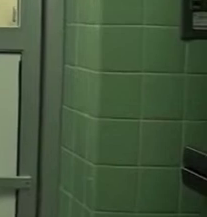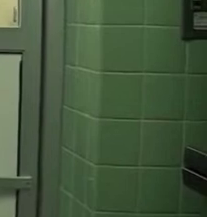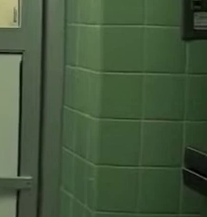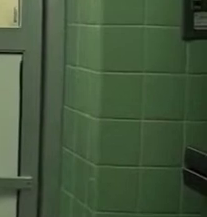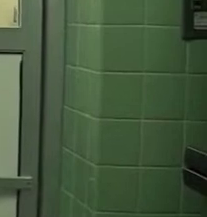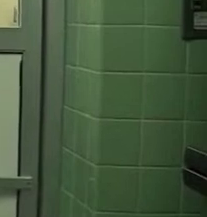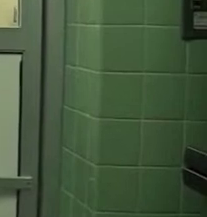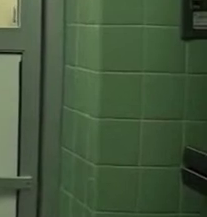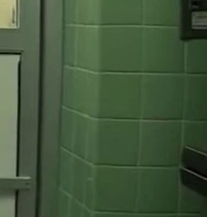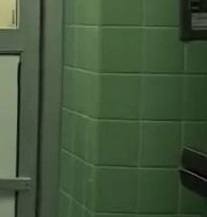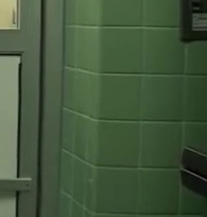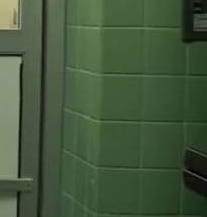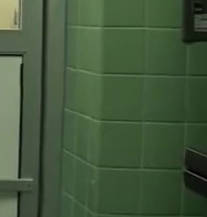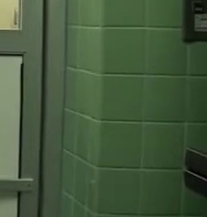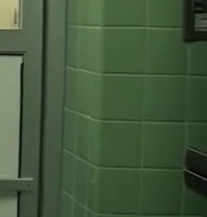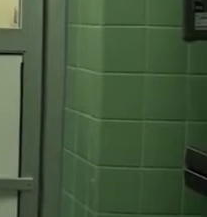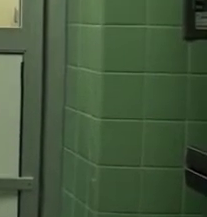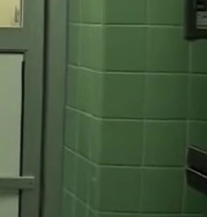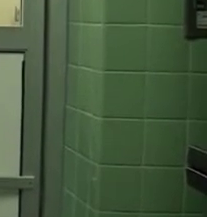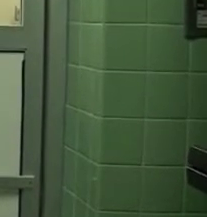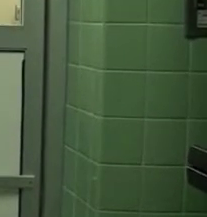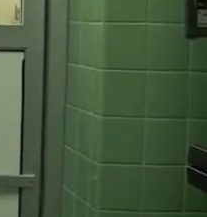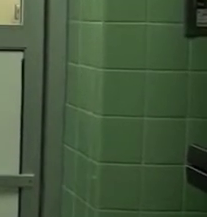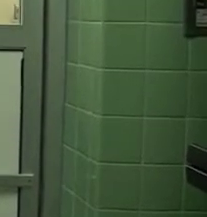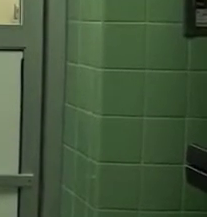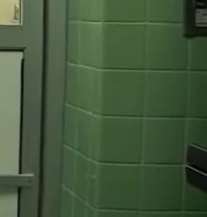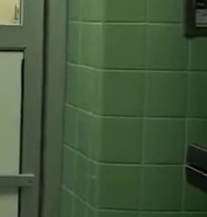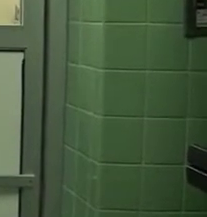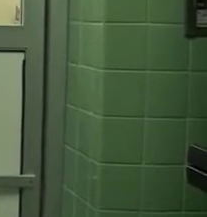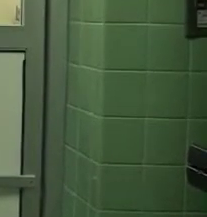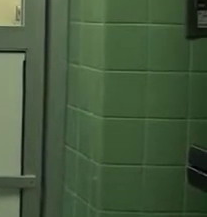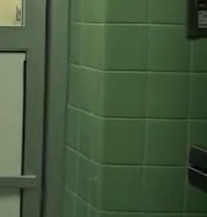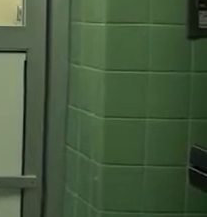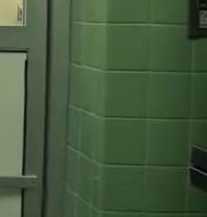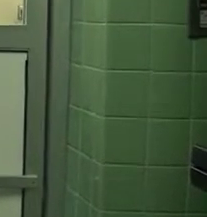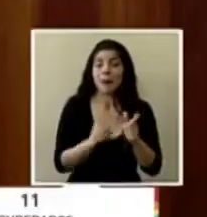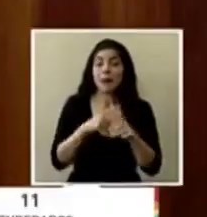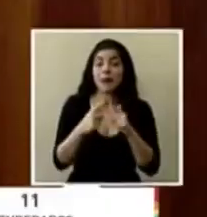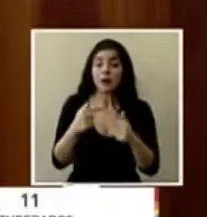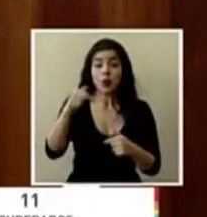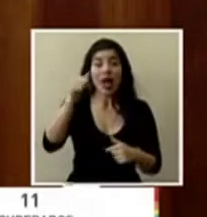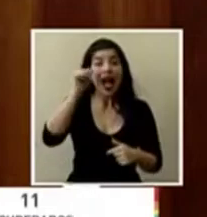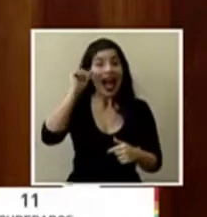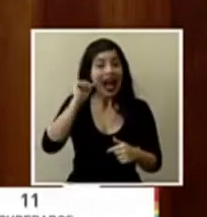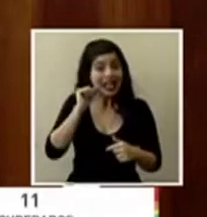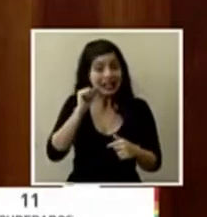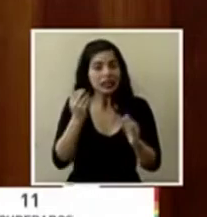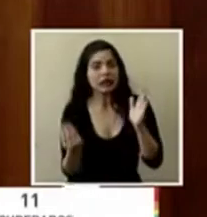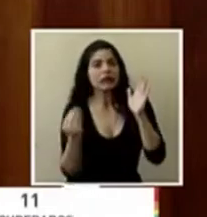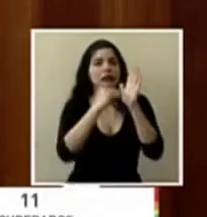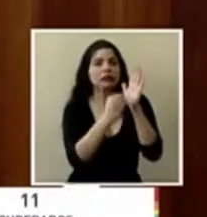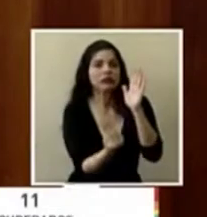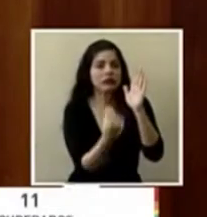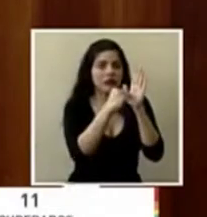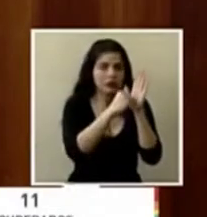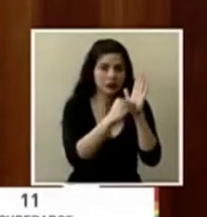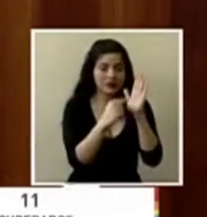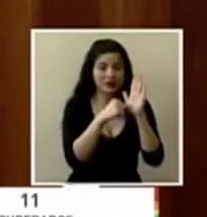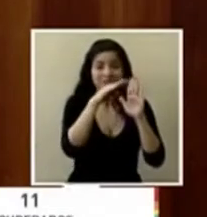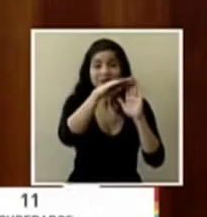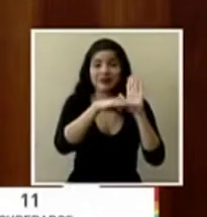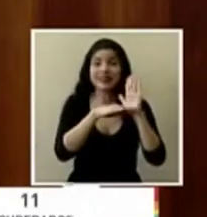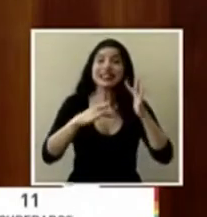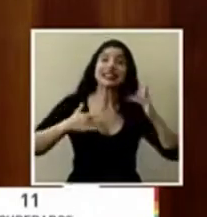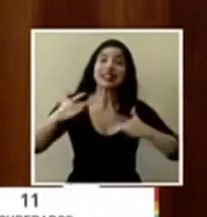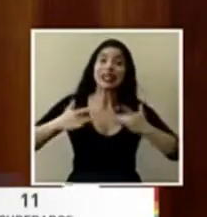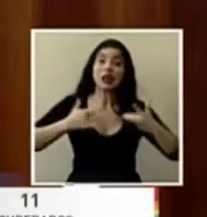indicó que les recomienda el uso de las mascarillas para evitar el contagio a otros. Hemos incorporado desde el día de ayer, dentro de los